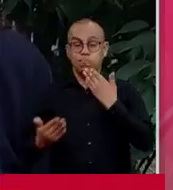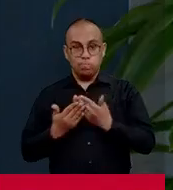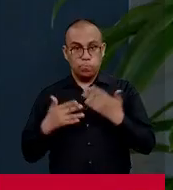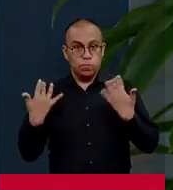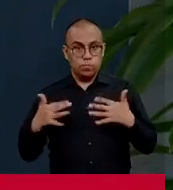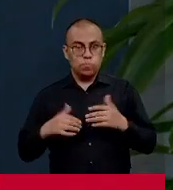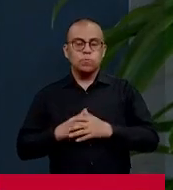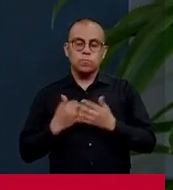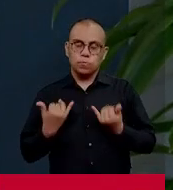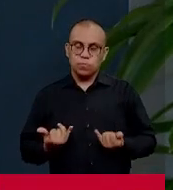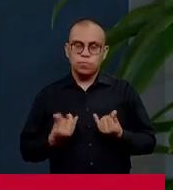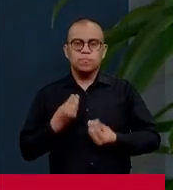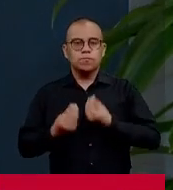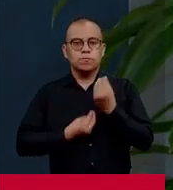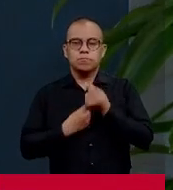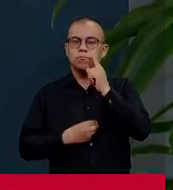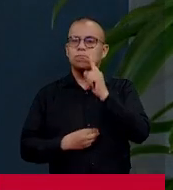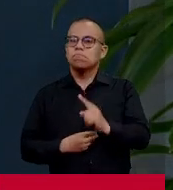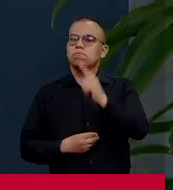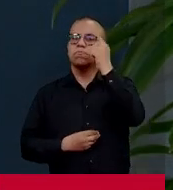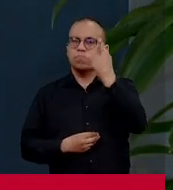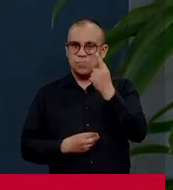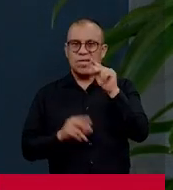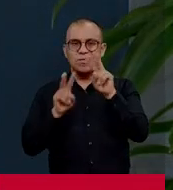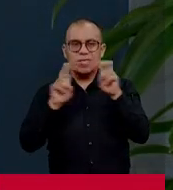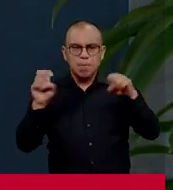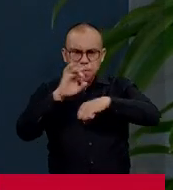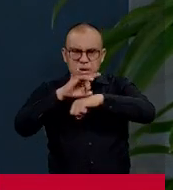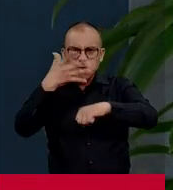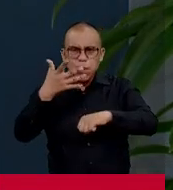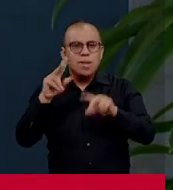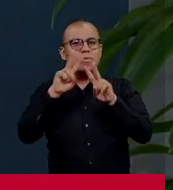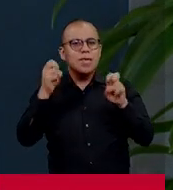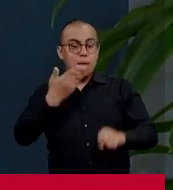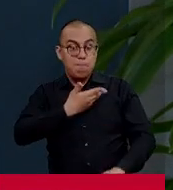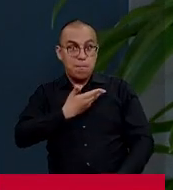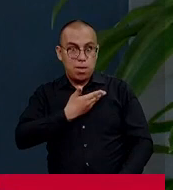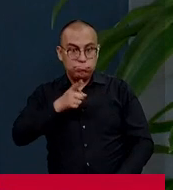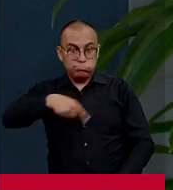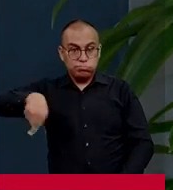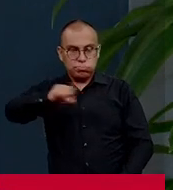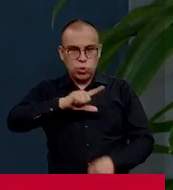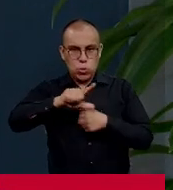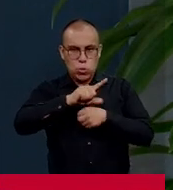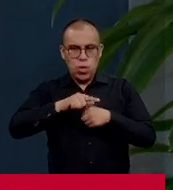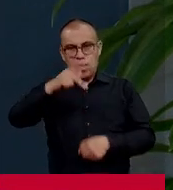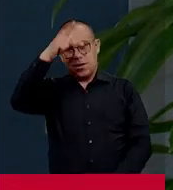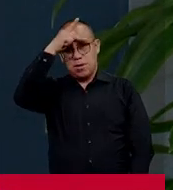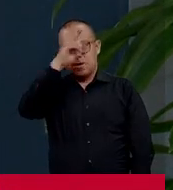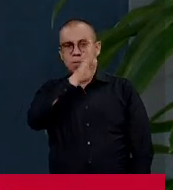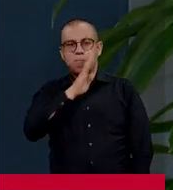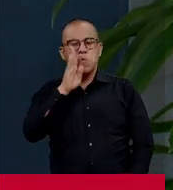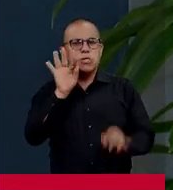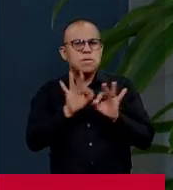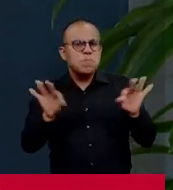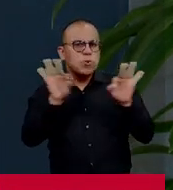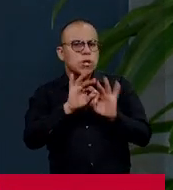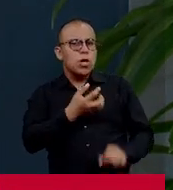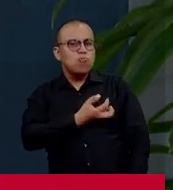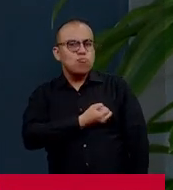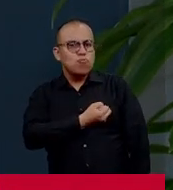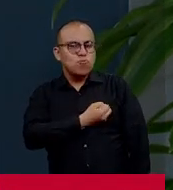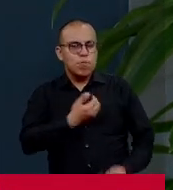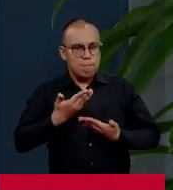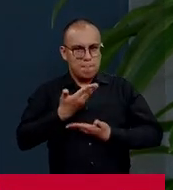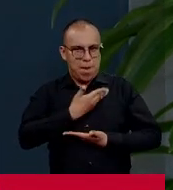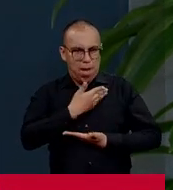Este viernes se llevará a cabo la primera lactatón virtual en la que madres de las localidades de Kennedy y Bosa conocerán la importancia de la leche